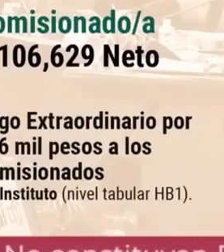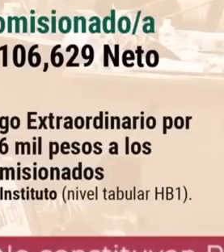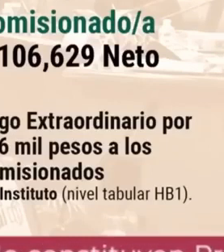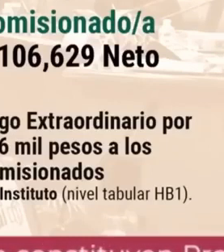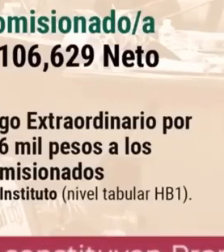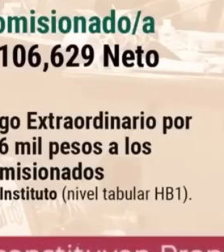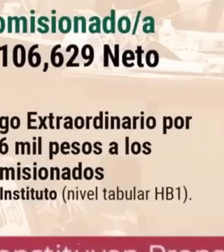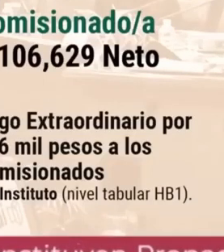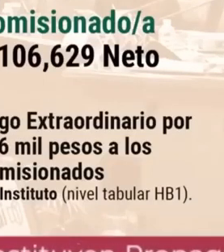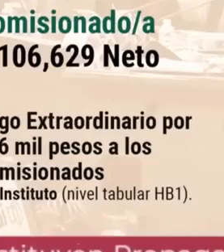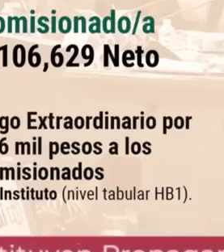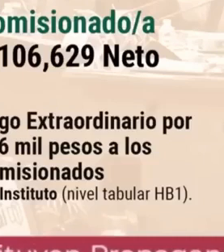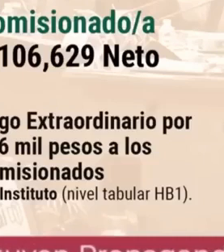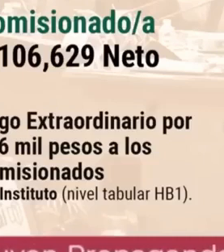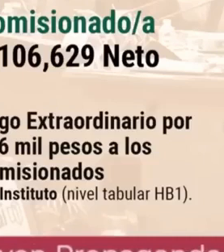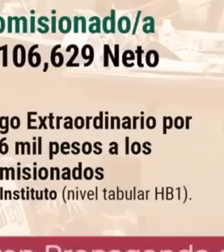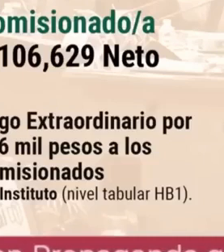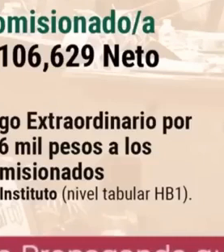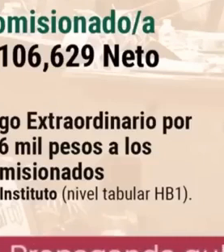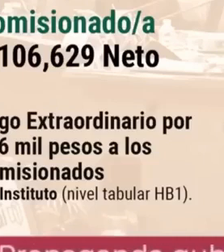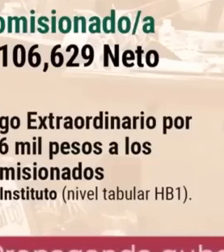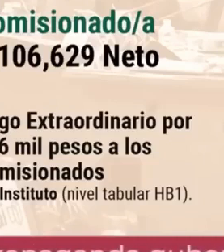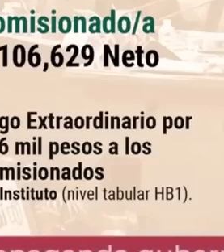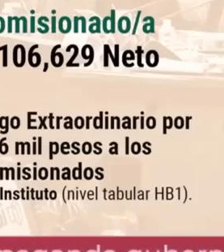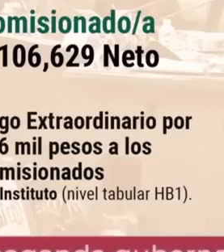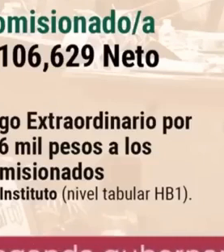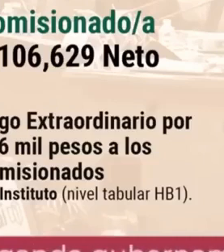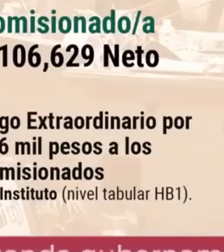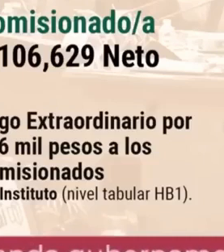140. 140 mil.